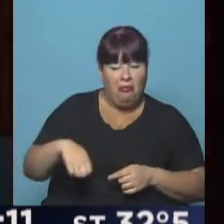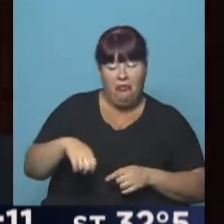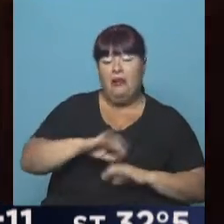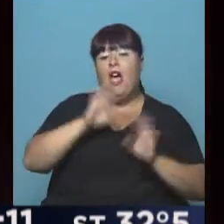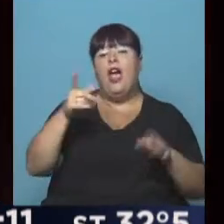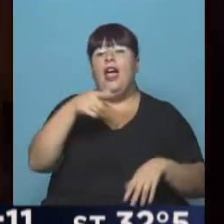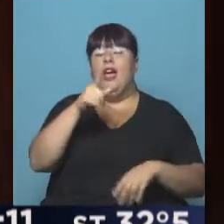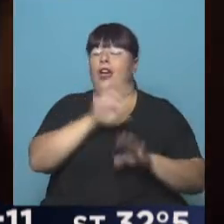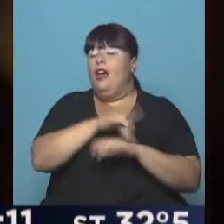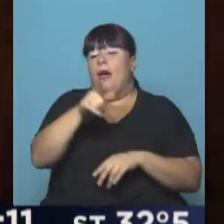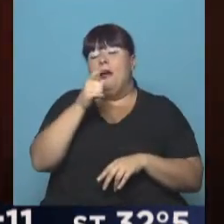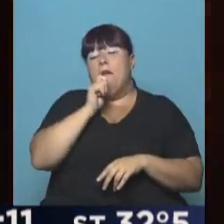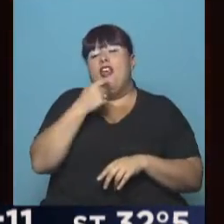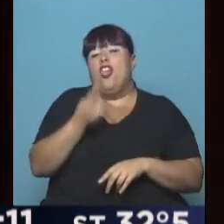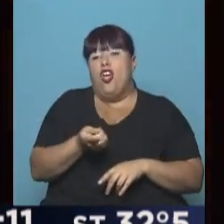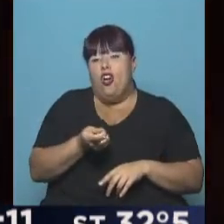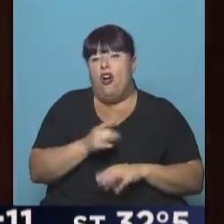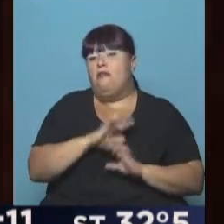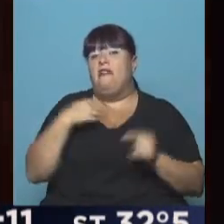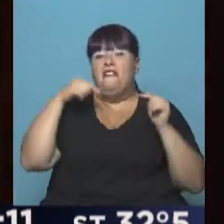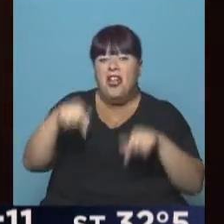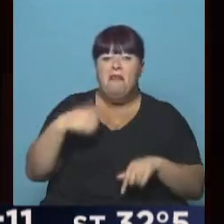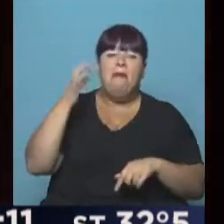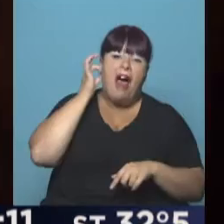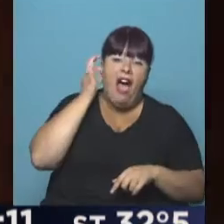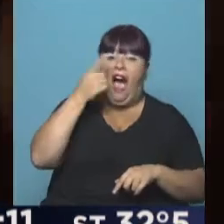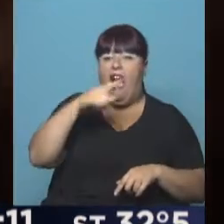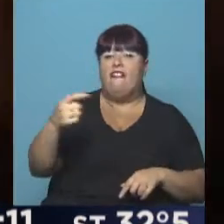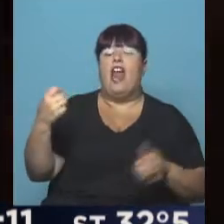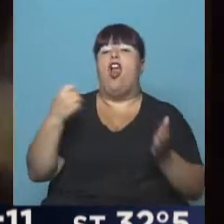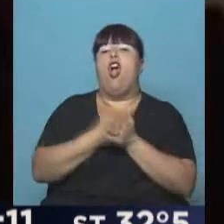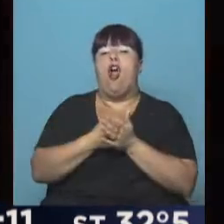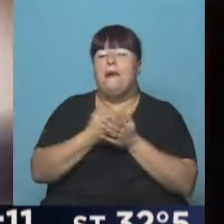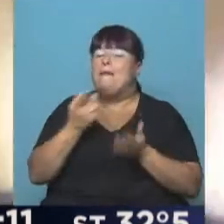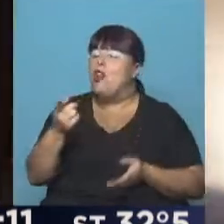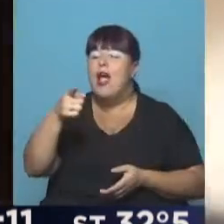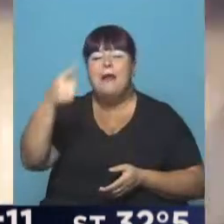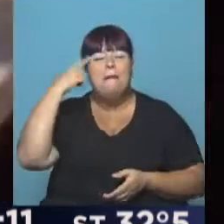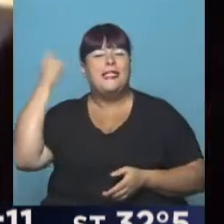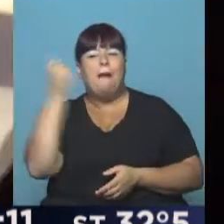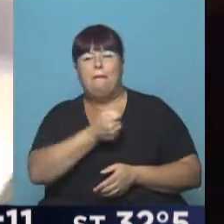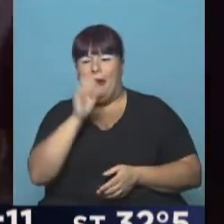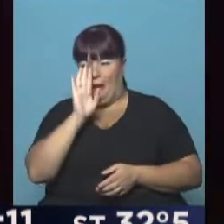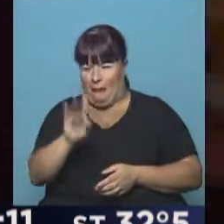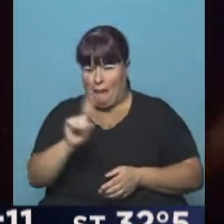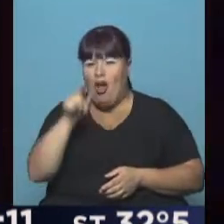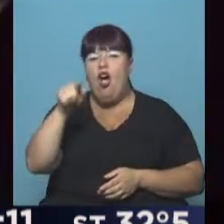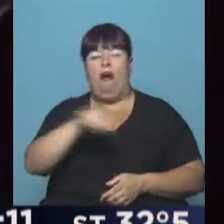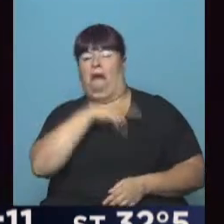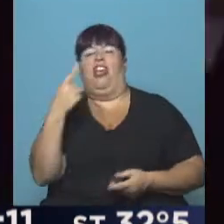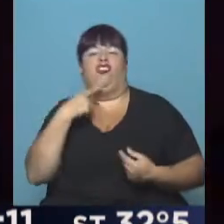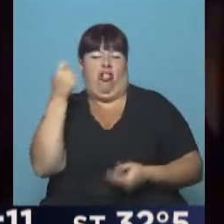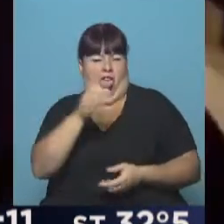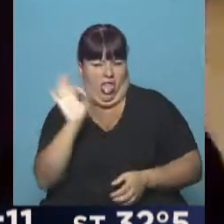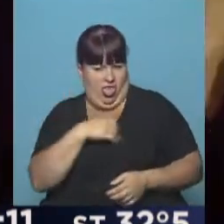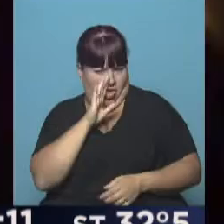momento hasta que de pronto el colega dijo: vinimos a buscar a Diego y nos llevamos un golpe. Claro, él lo entendió como que lo habían golpeado y rápidamente se dio vuelta a decirle: yo no